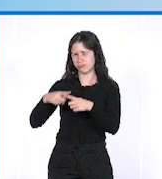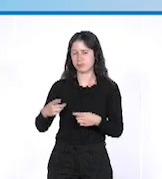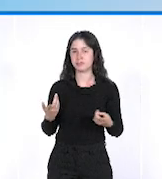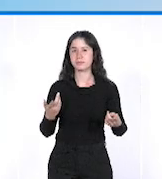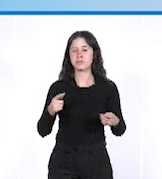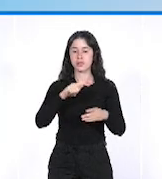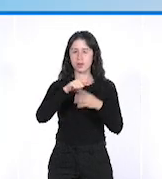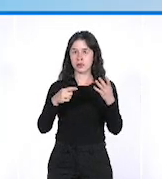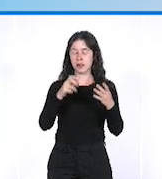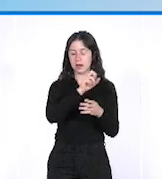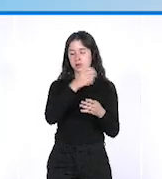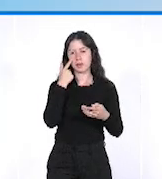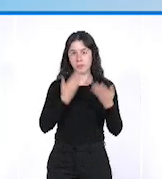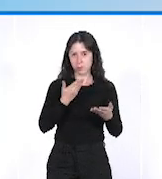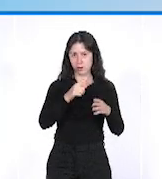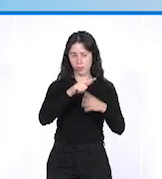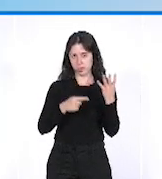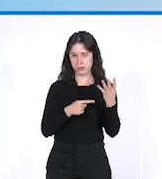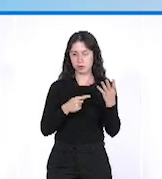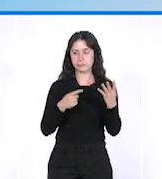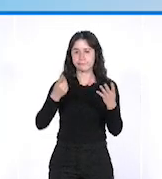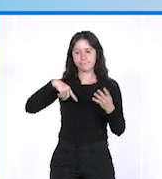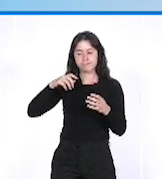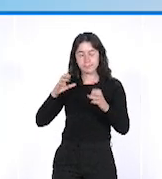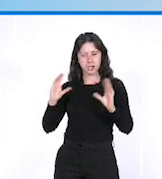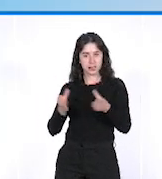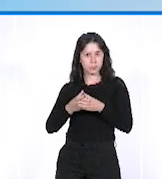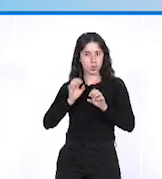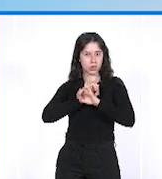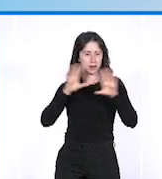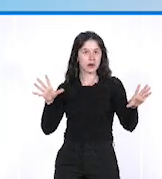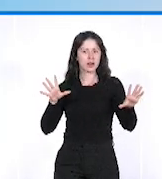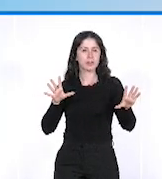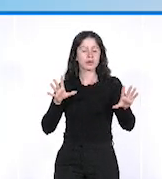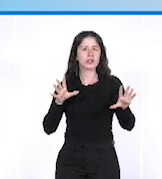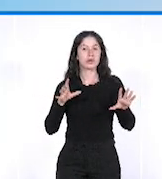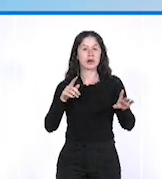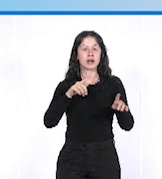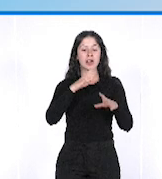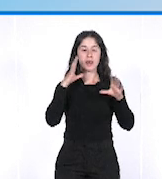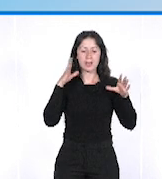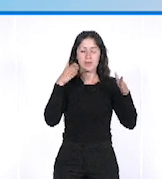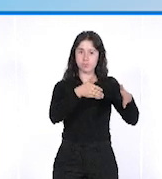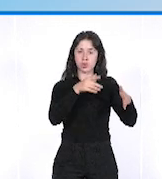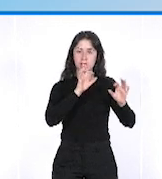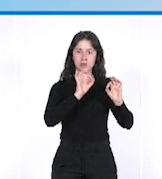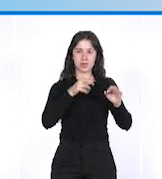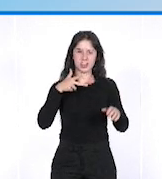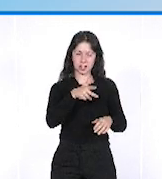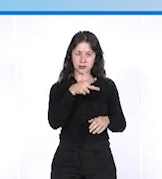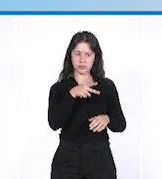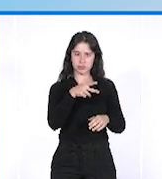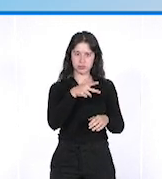cuatro evaluaciones lo que teníamos clarísimo todos los equipos es que el enfoque que iba a primar es el enfoque de derechos No